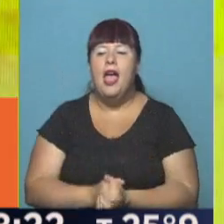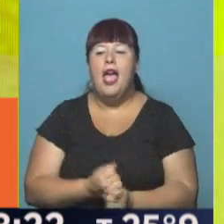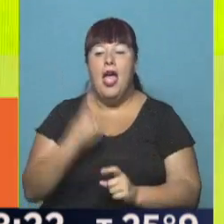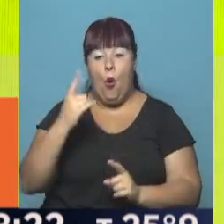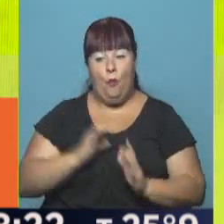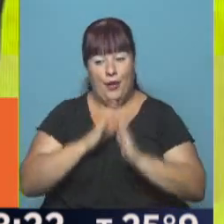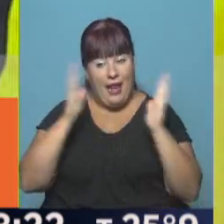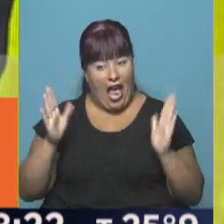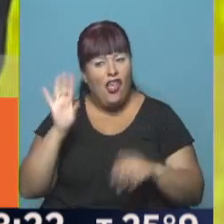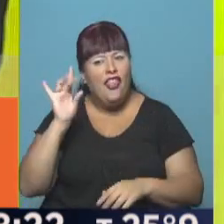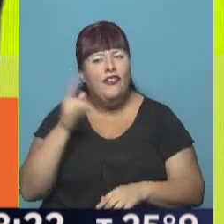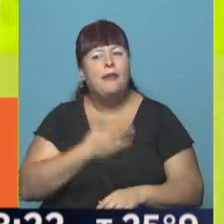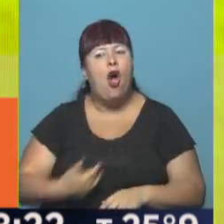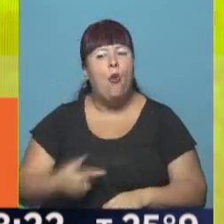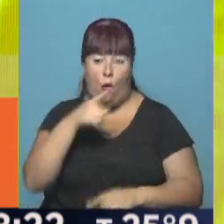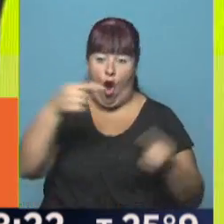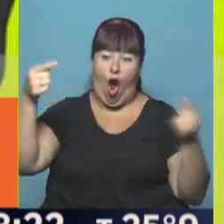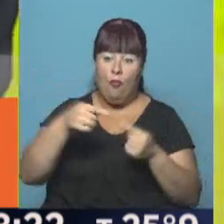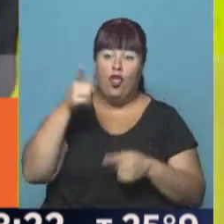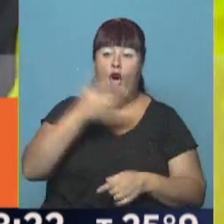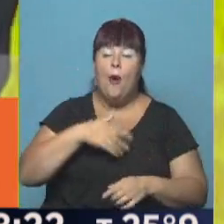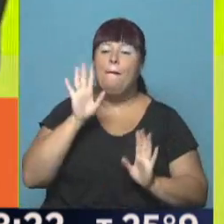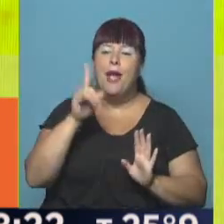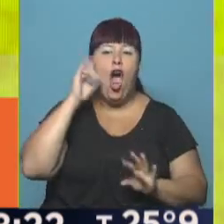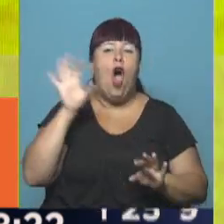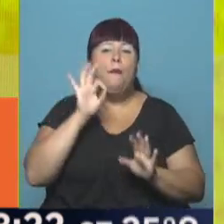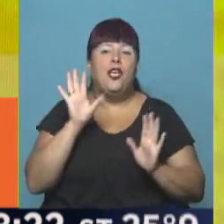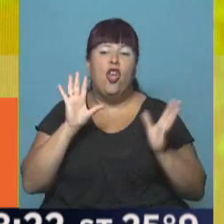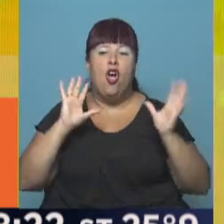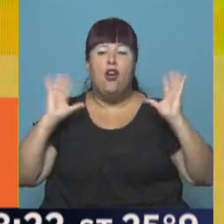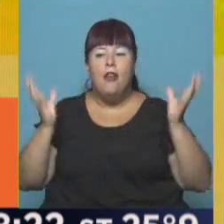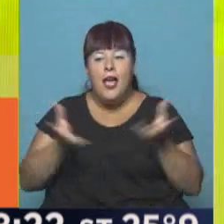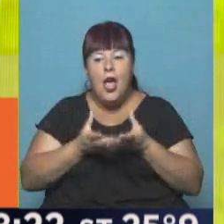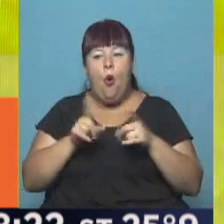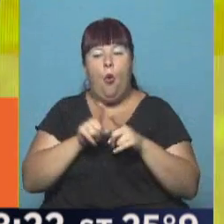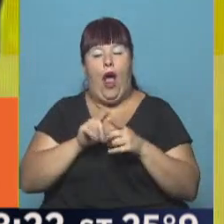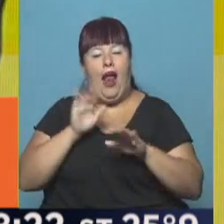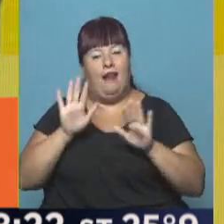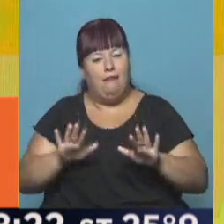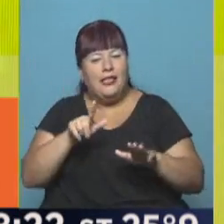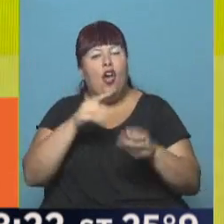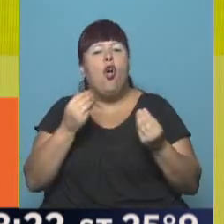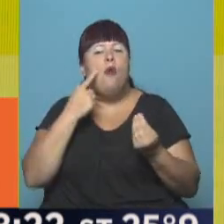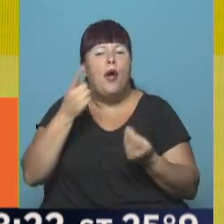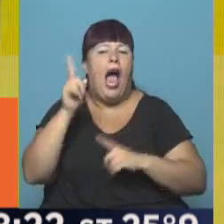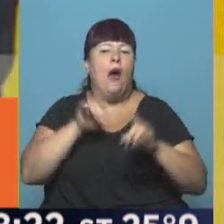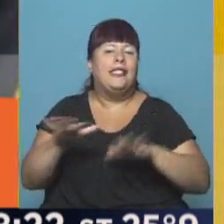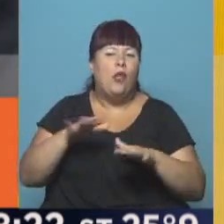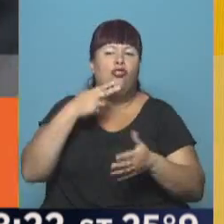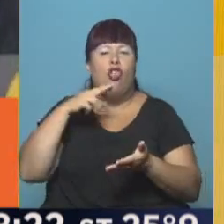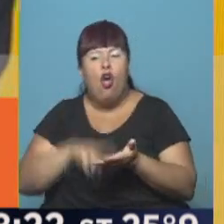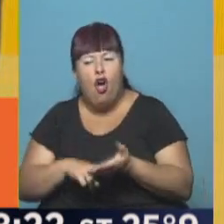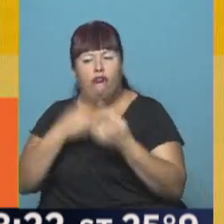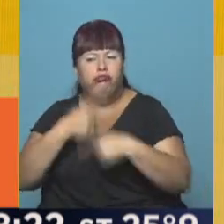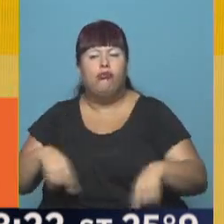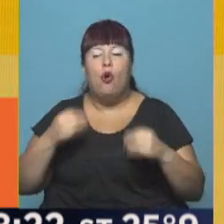primer año complicado para el gobierno, vos sos un opositor, pero tenés una visión y un panorama de moderación. ¿Cómo lo ves? Porque hubo situaciones como la del Correo